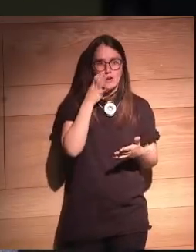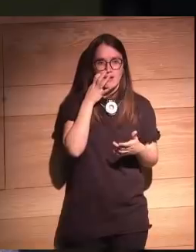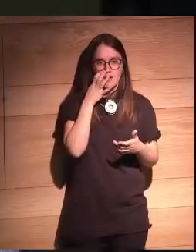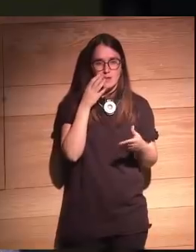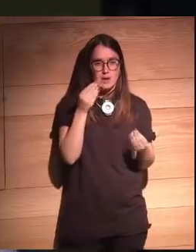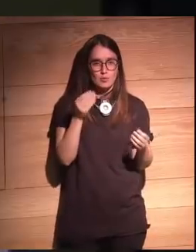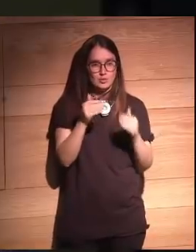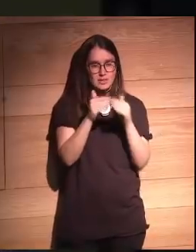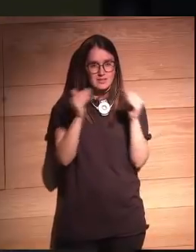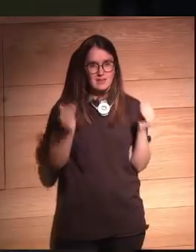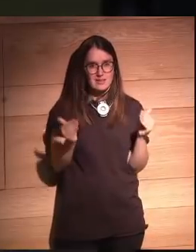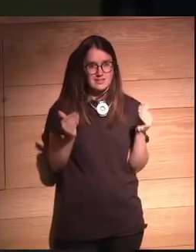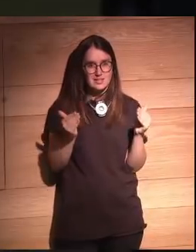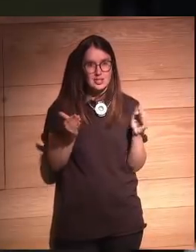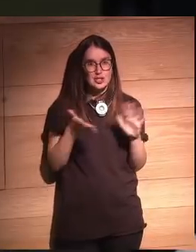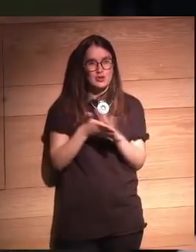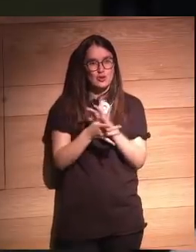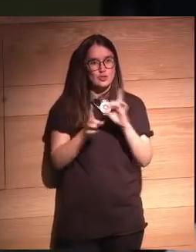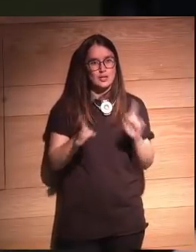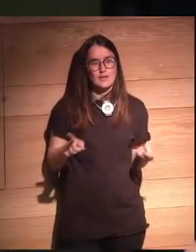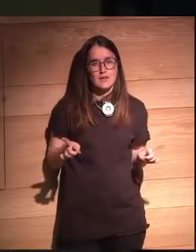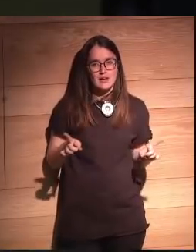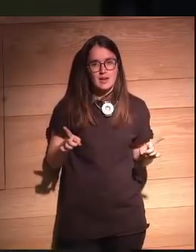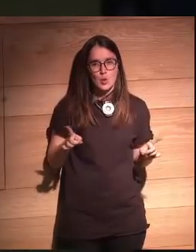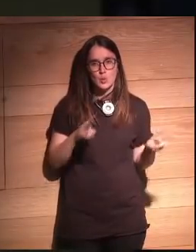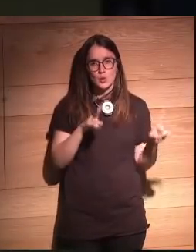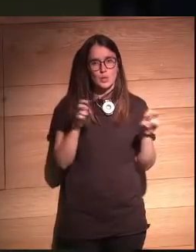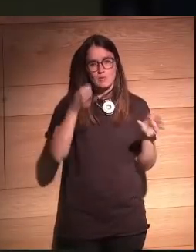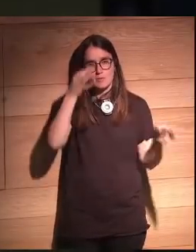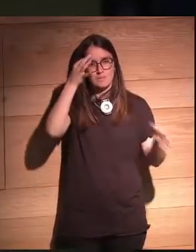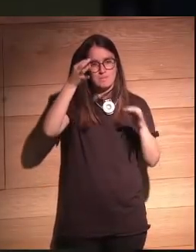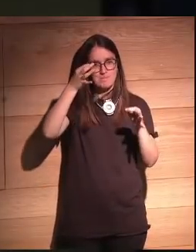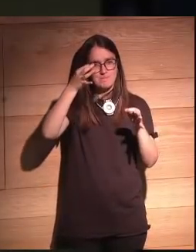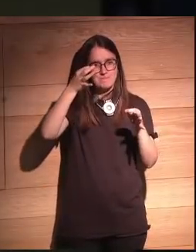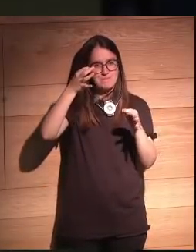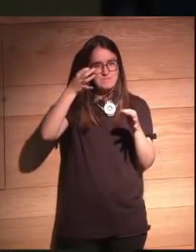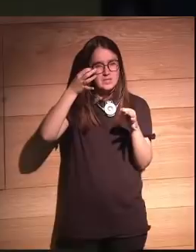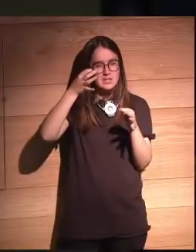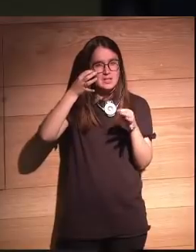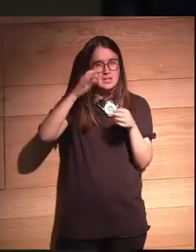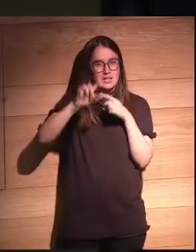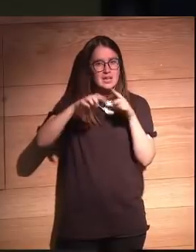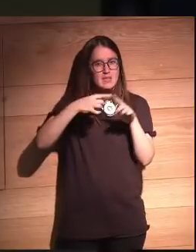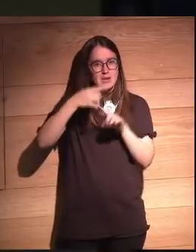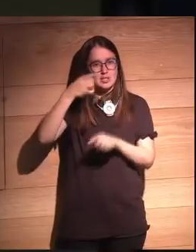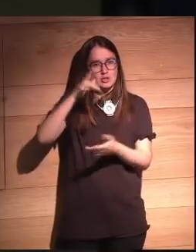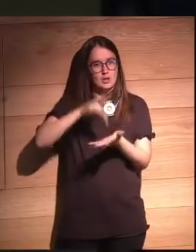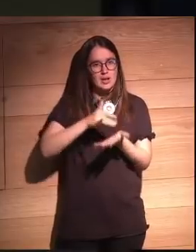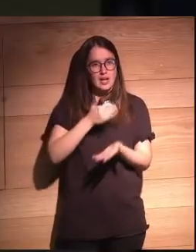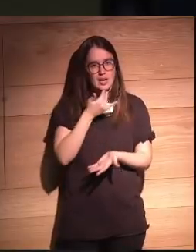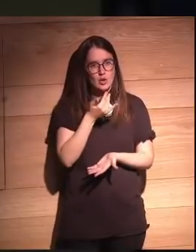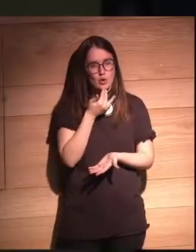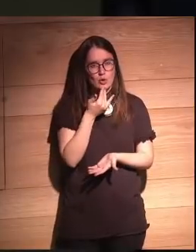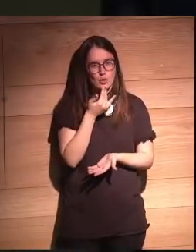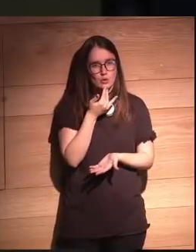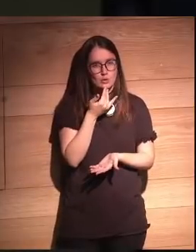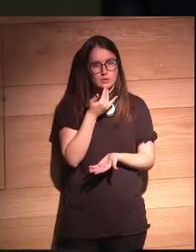muchos hogares, que no es solo un tema concreto, y también hay algo